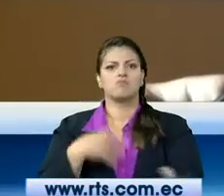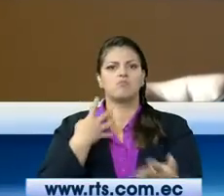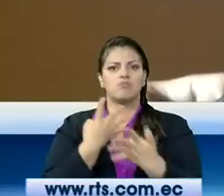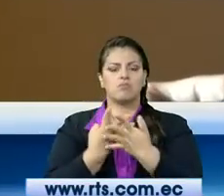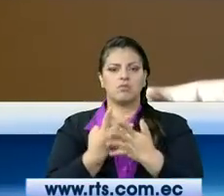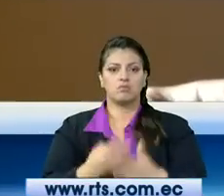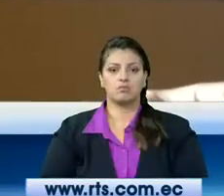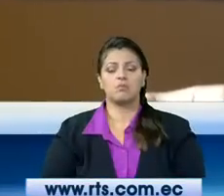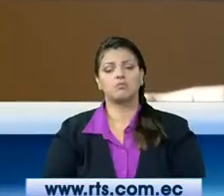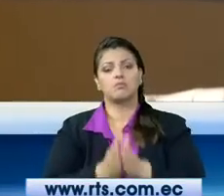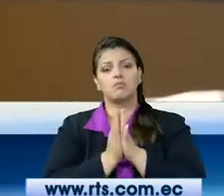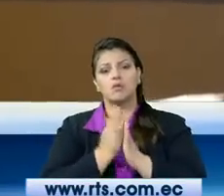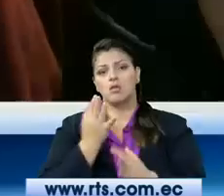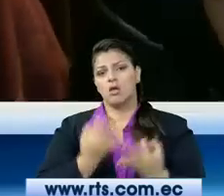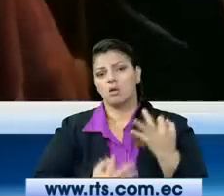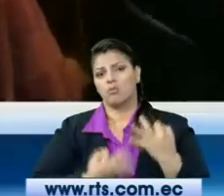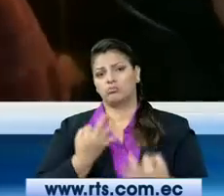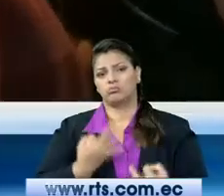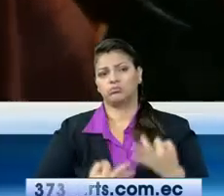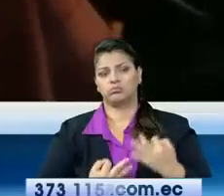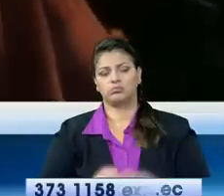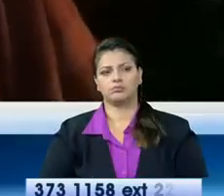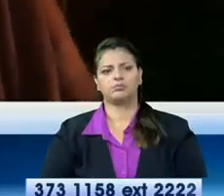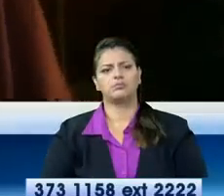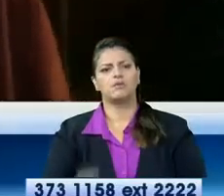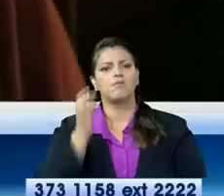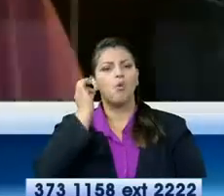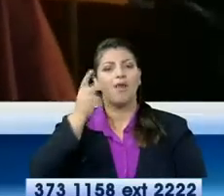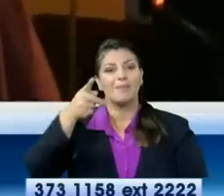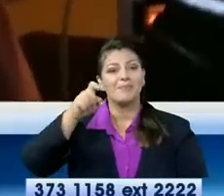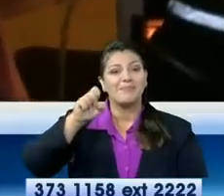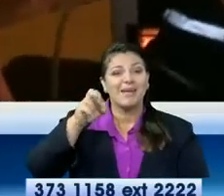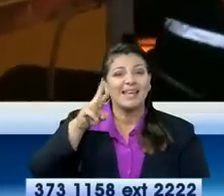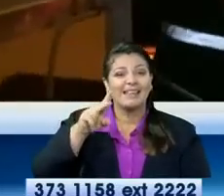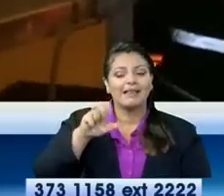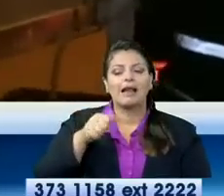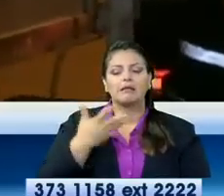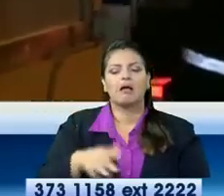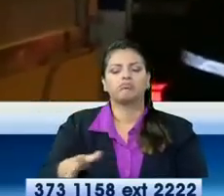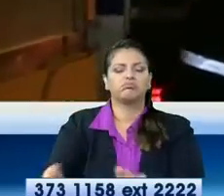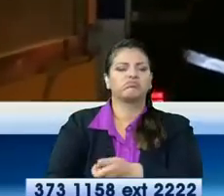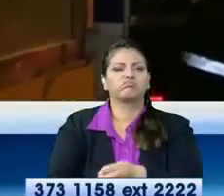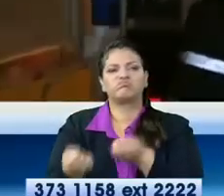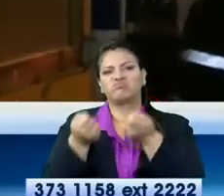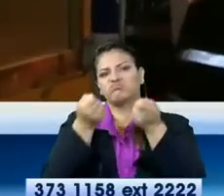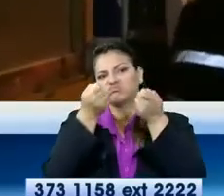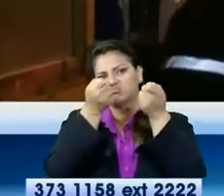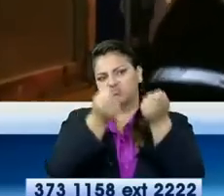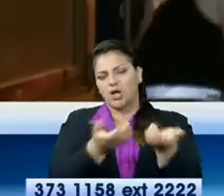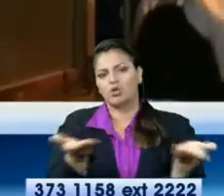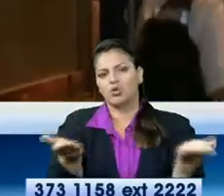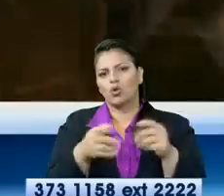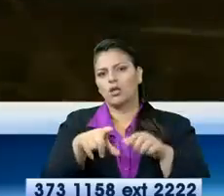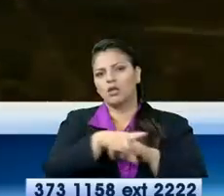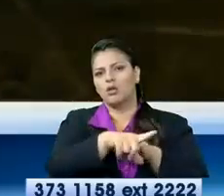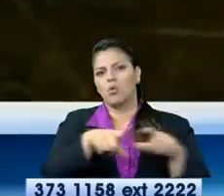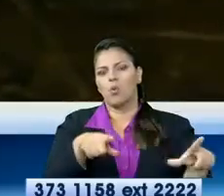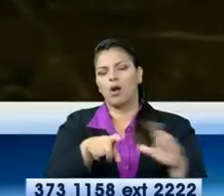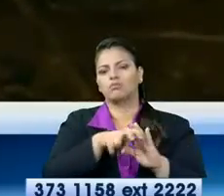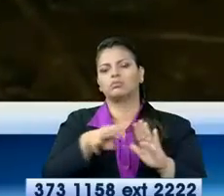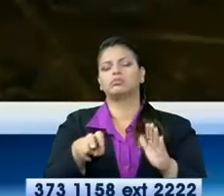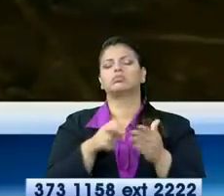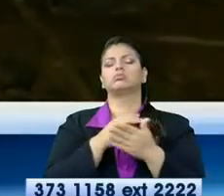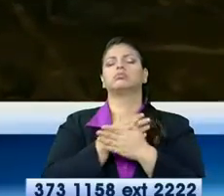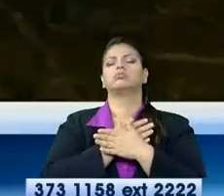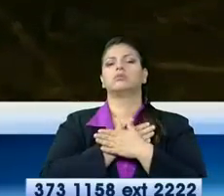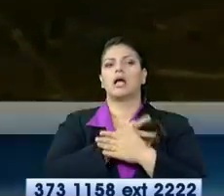haga justicia porque es tanta muerte. El cuerpo sin vida fue llevado hasta la morgue del cantón para que se le practique la autopsia de ley. Desde la provincia